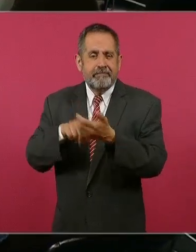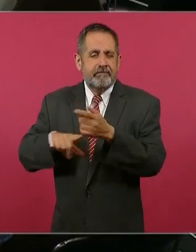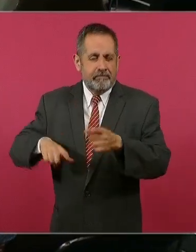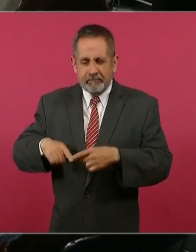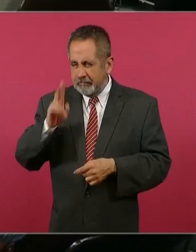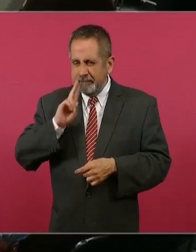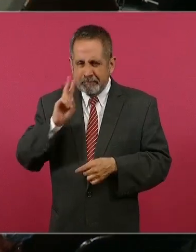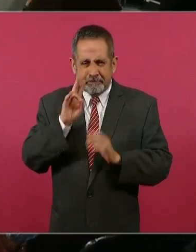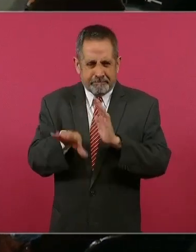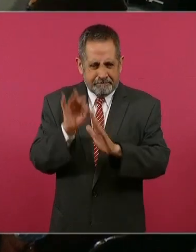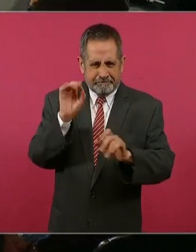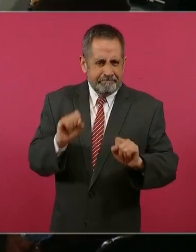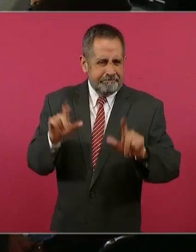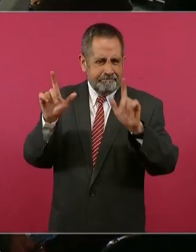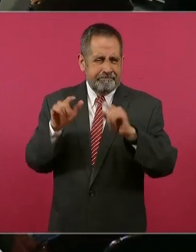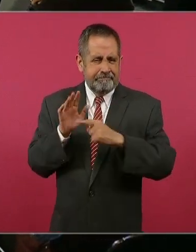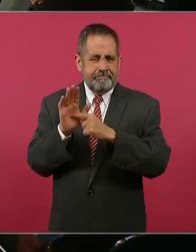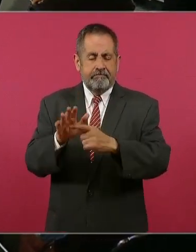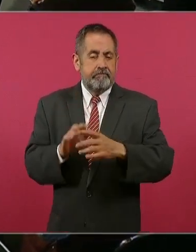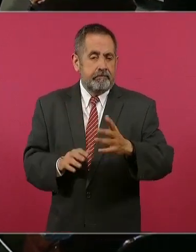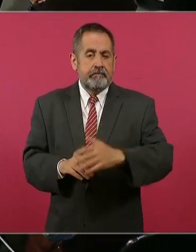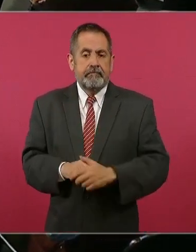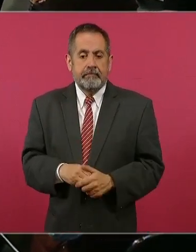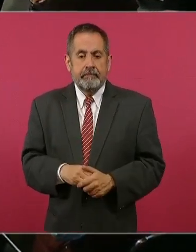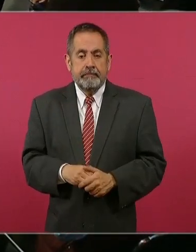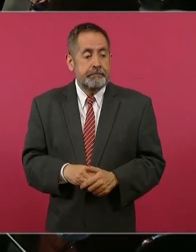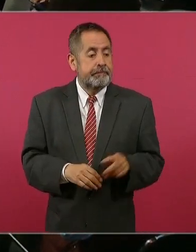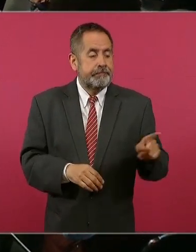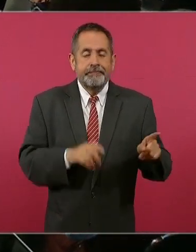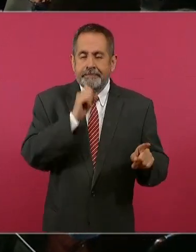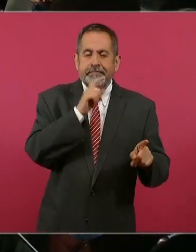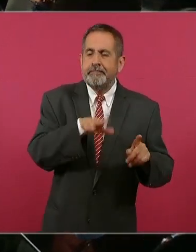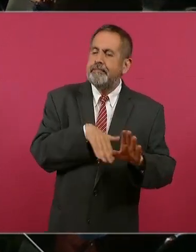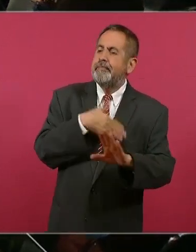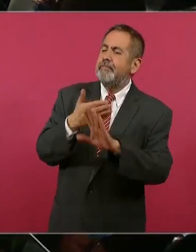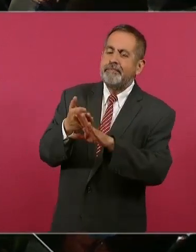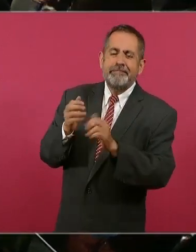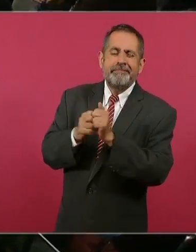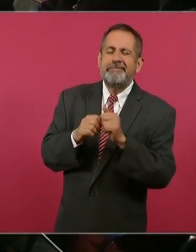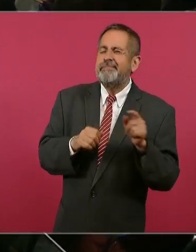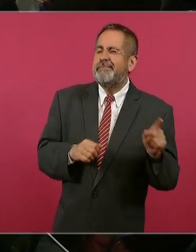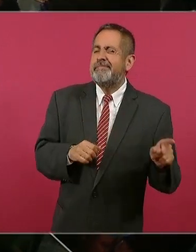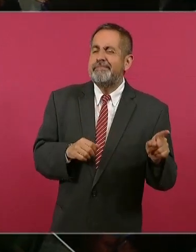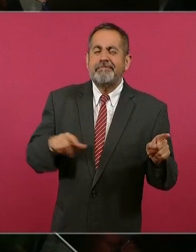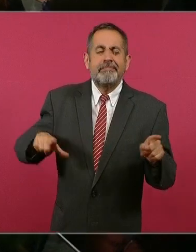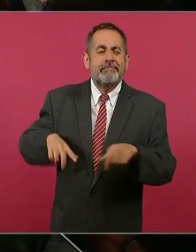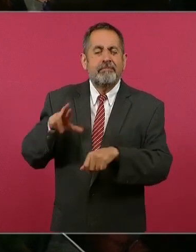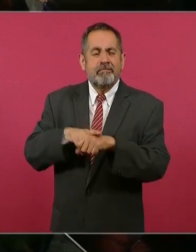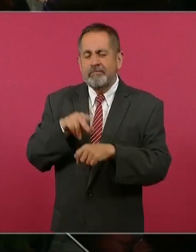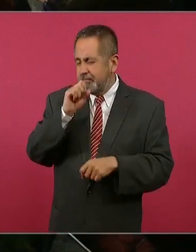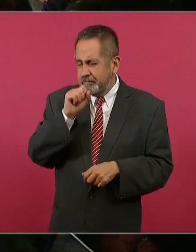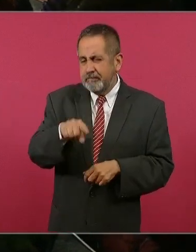A ver si lo tienes. Es también un reproche al gobernador.